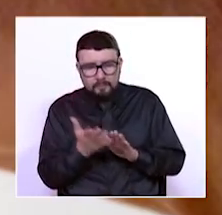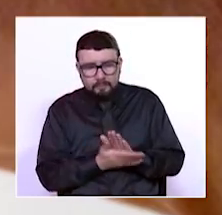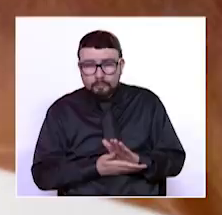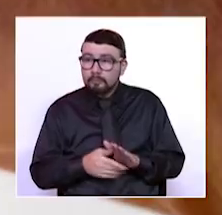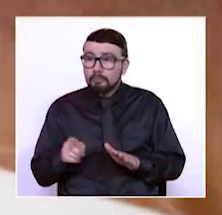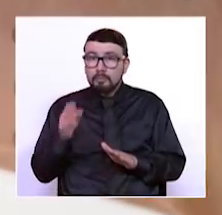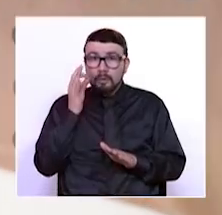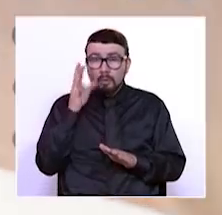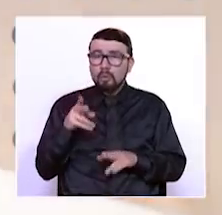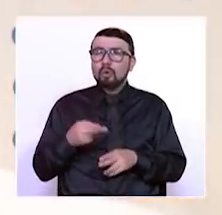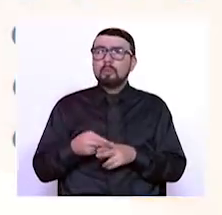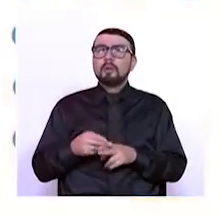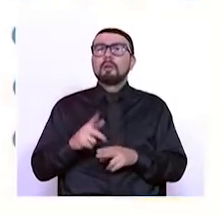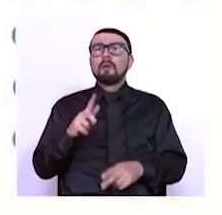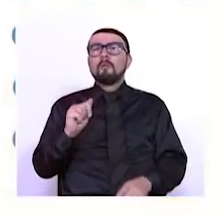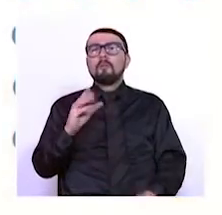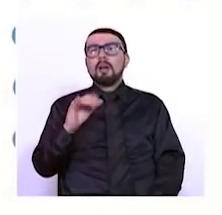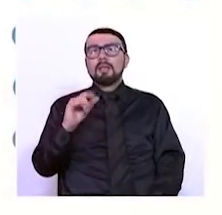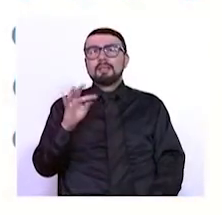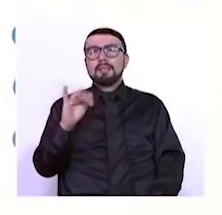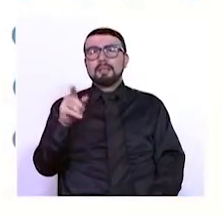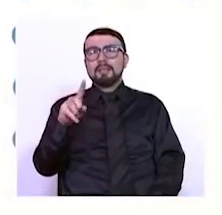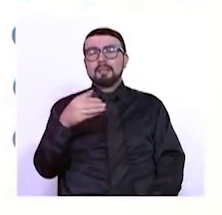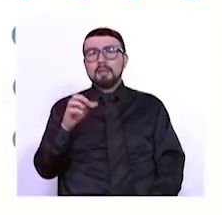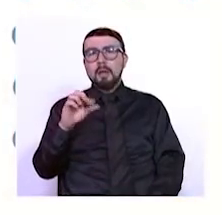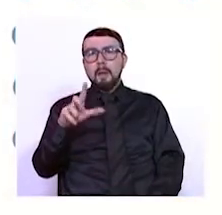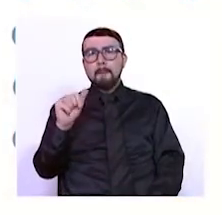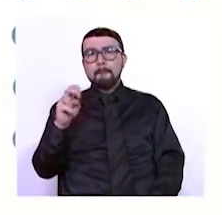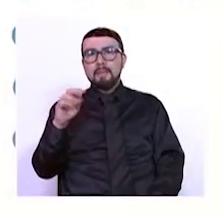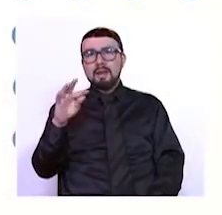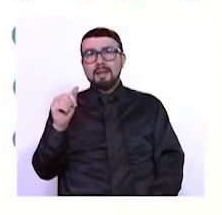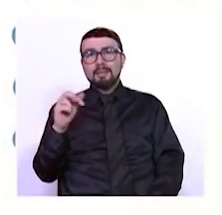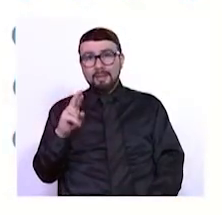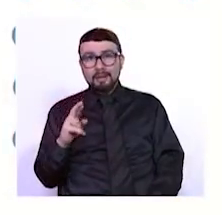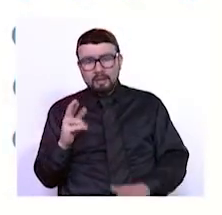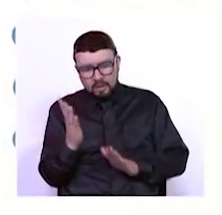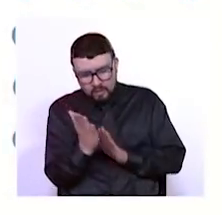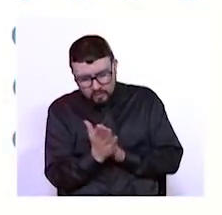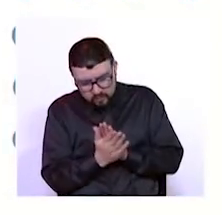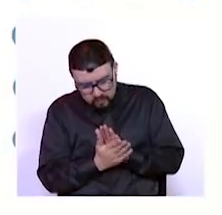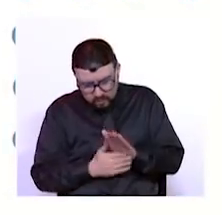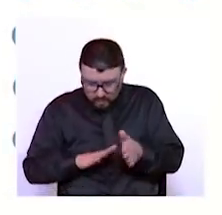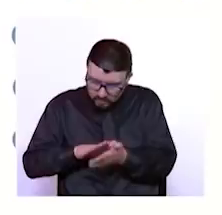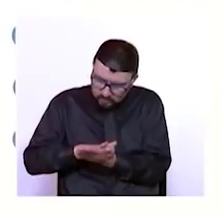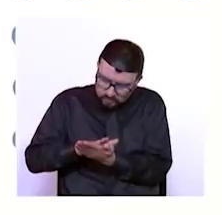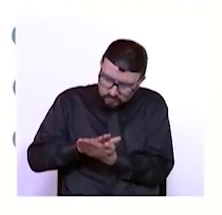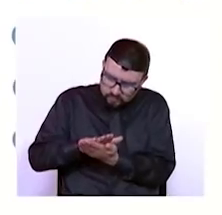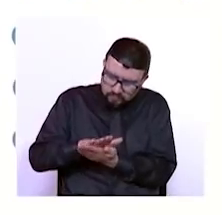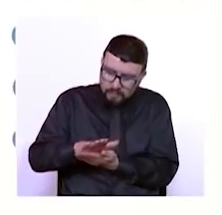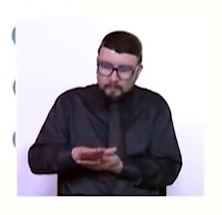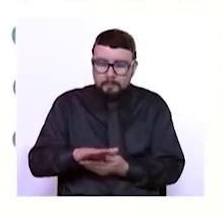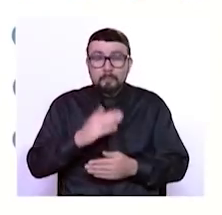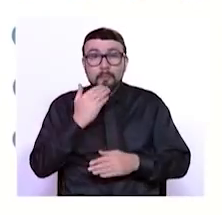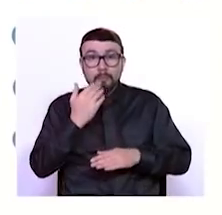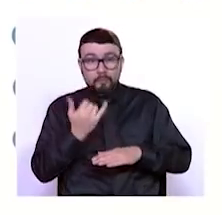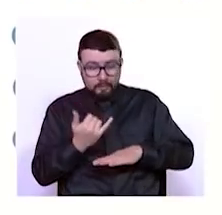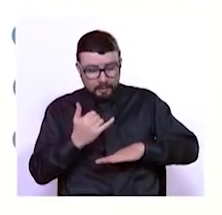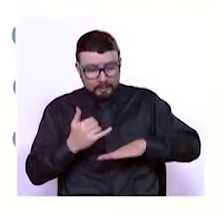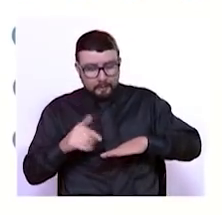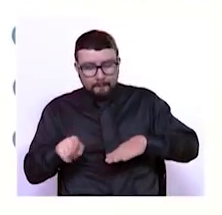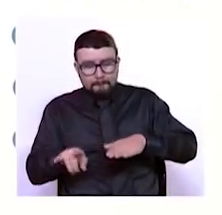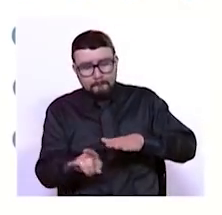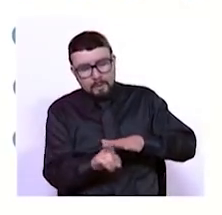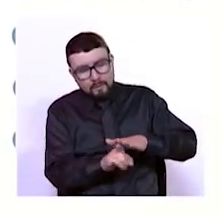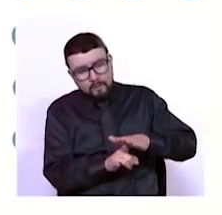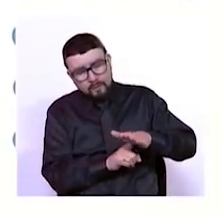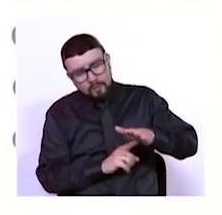fascitis plantar, una irritación de la fascia palmoplantar en la envoltura de los tendones que